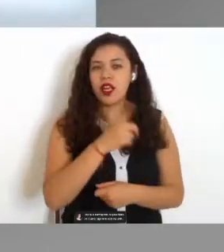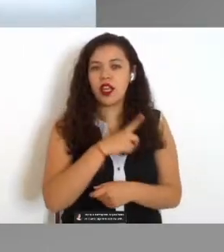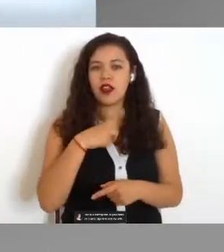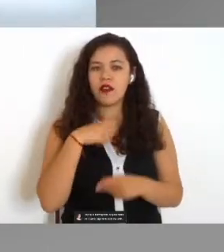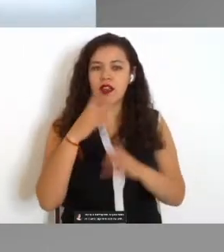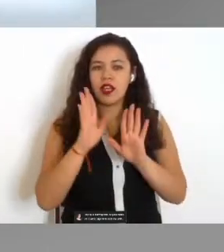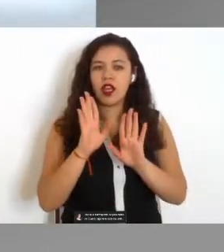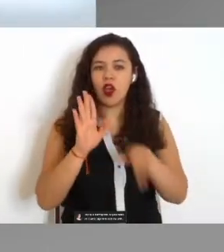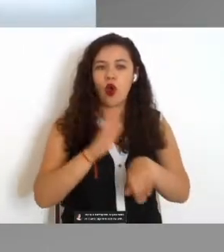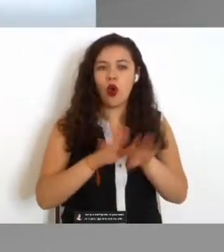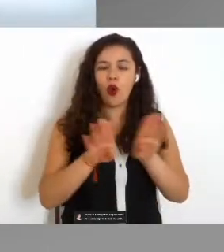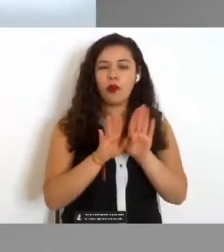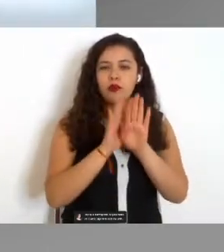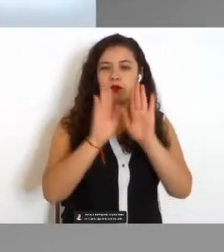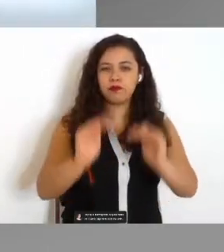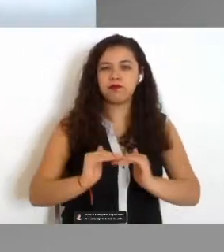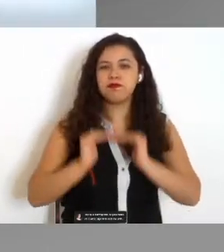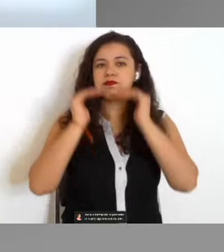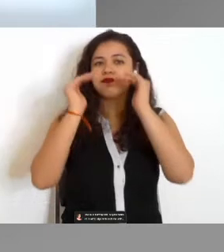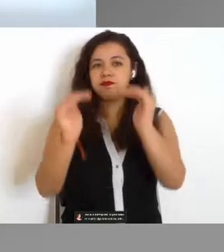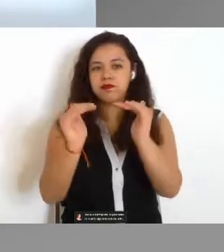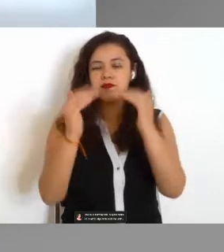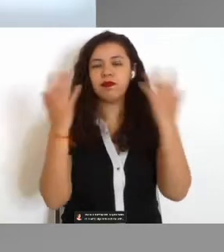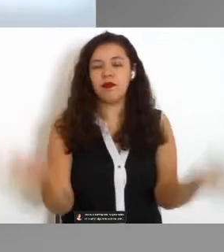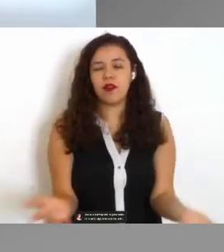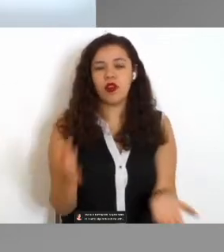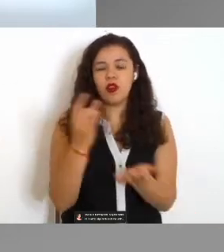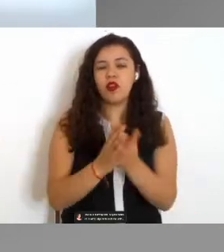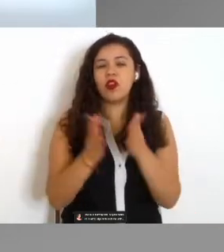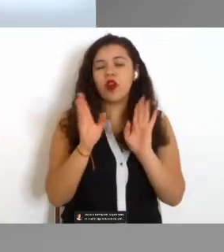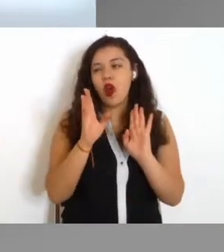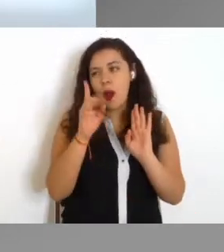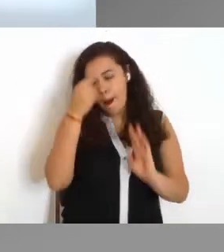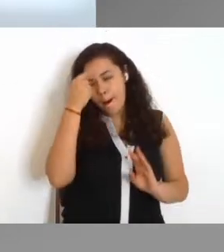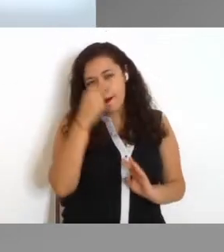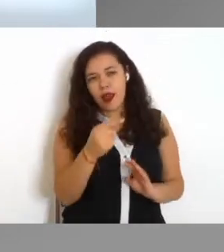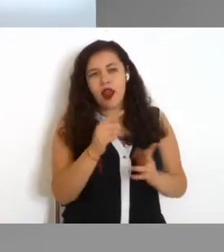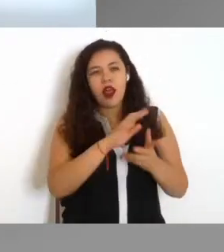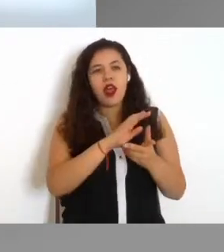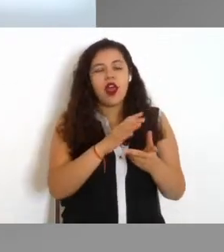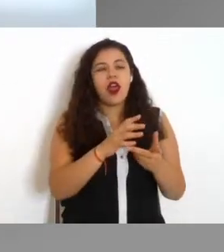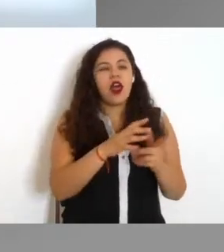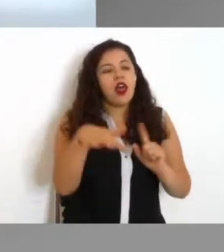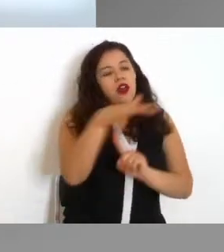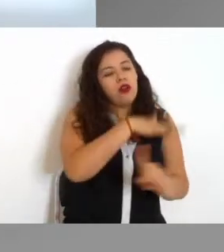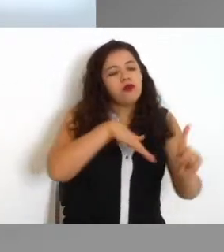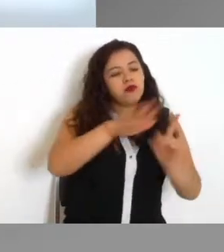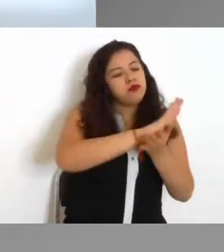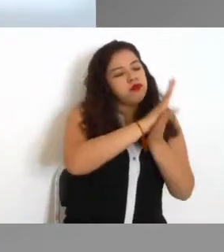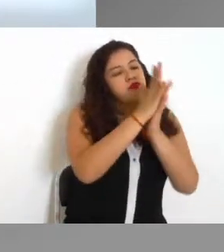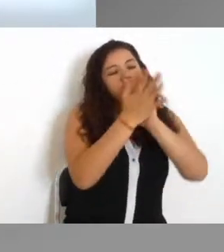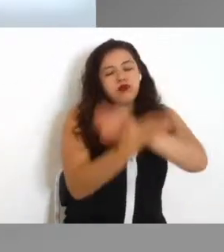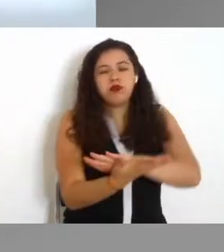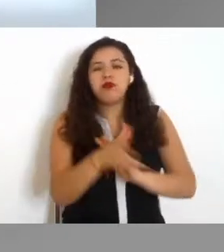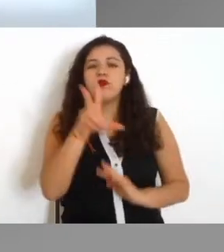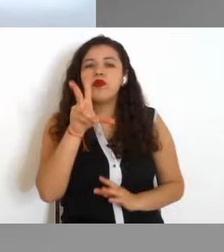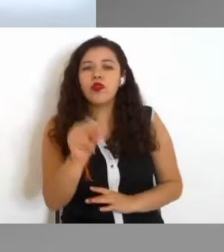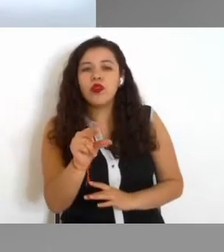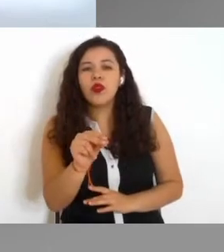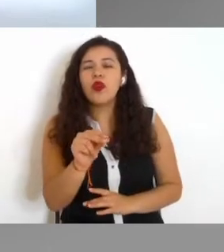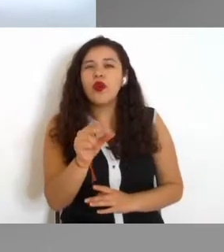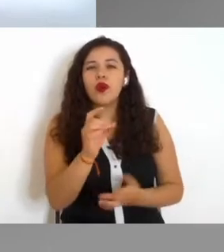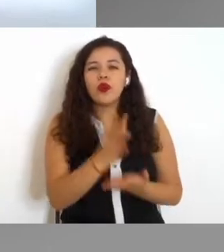tal forma que no solo se pueda definir caminos para transformar la realidad, sino que se emprenda la tarea misma